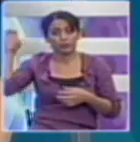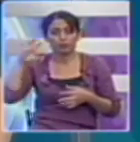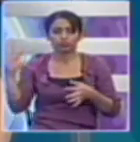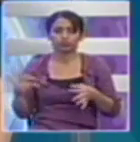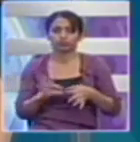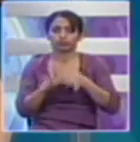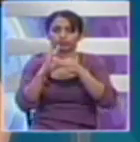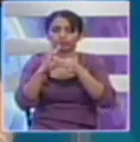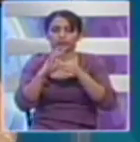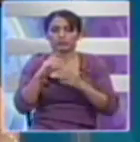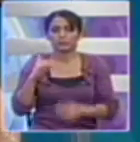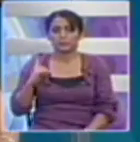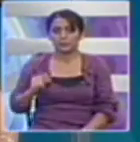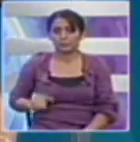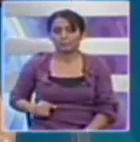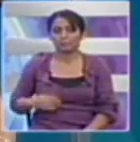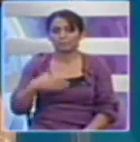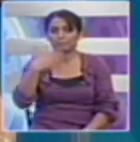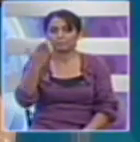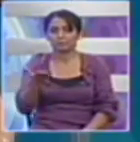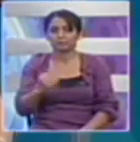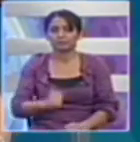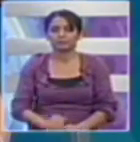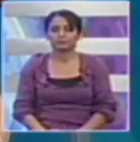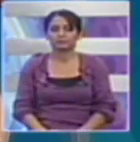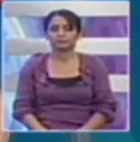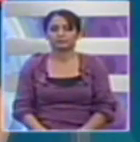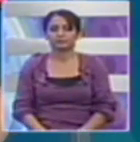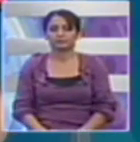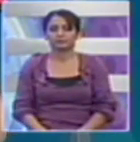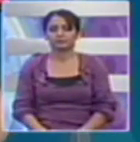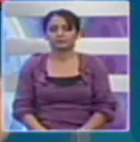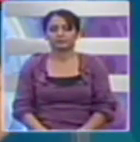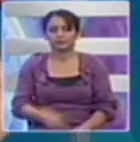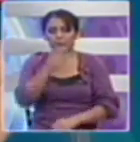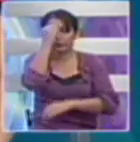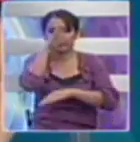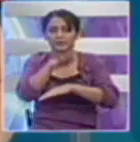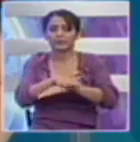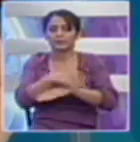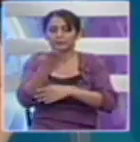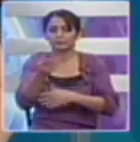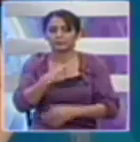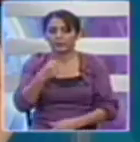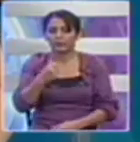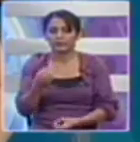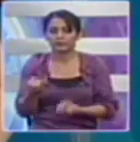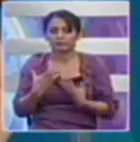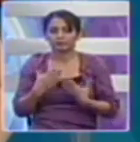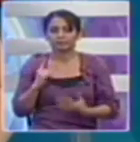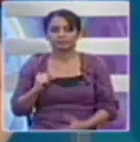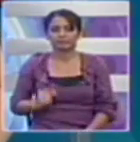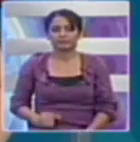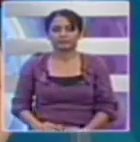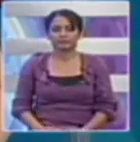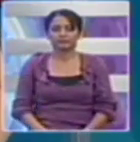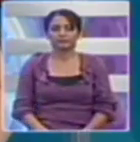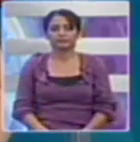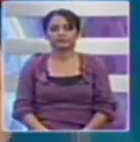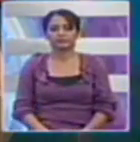Los detalles con Santiago Villasañay, quien se encuentra en el organismo legislativo. Muy buenas tardes a usted, Santiago, y adelante con su informe.